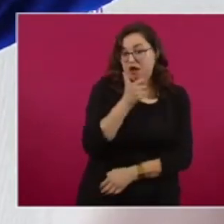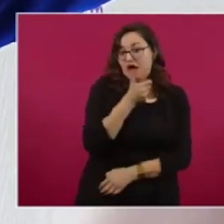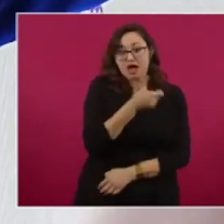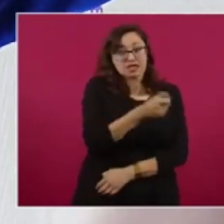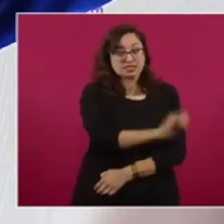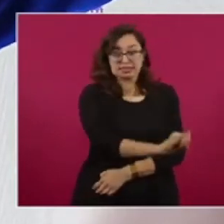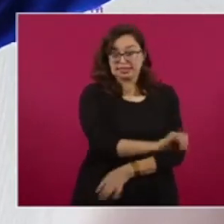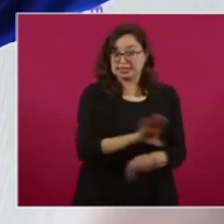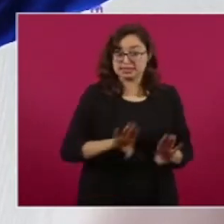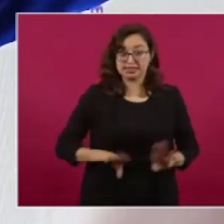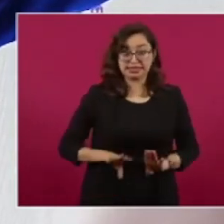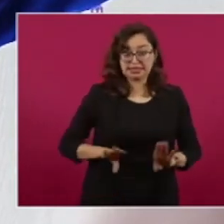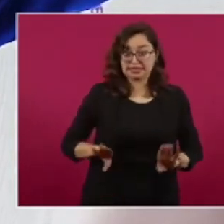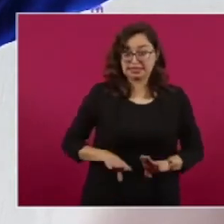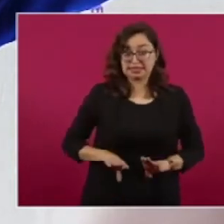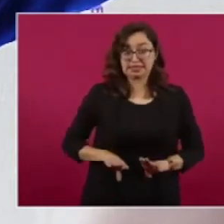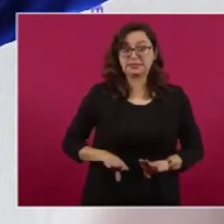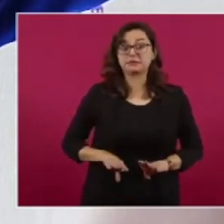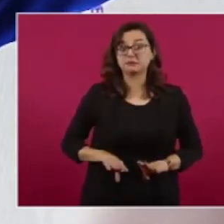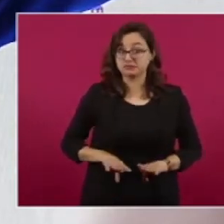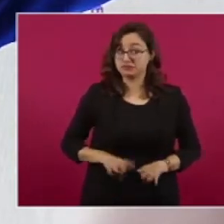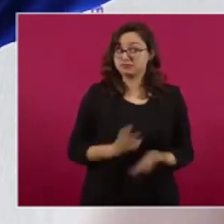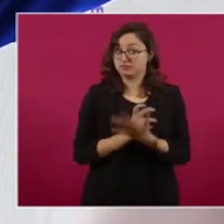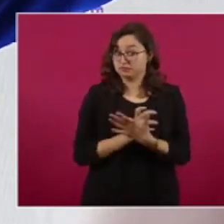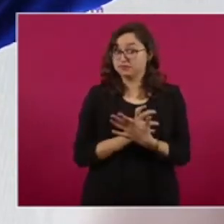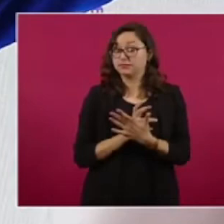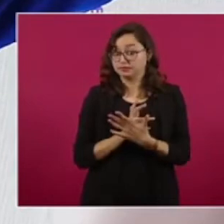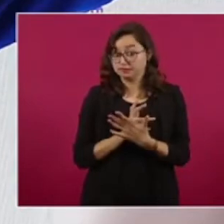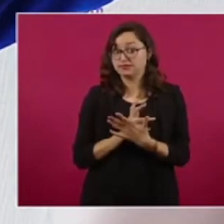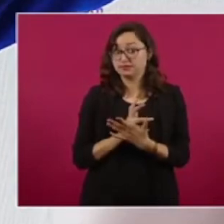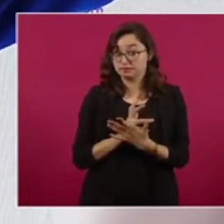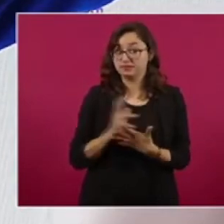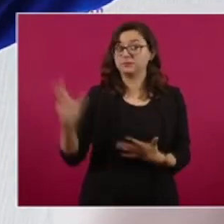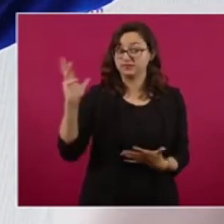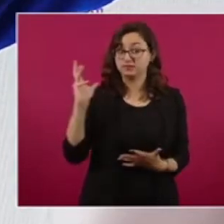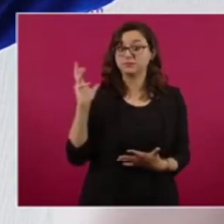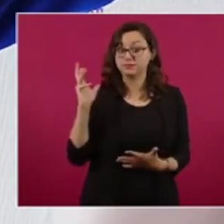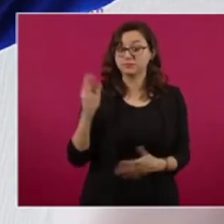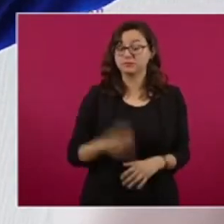y hasta cuestiones extremas